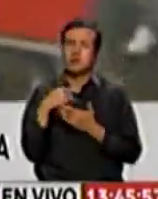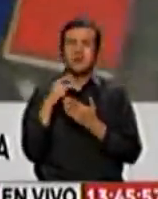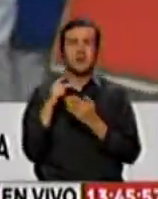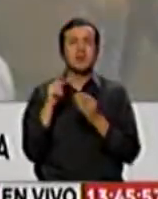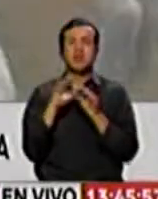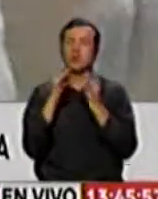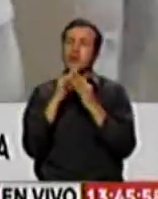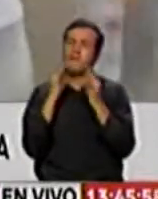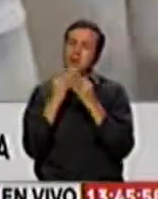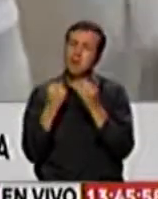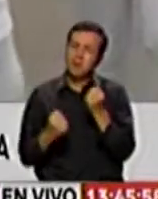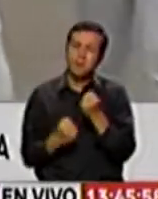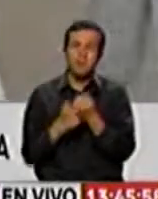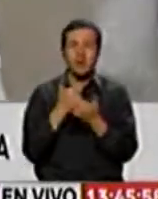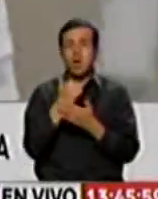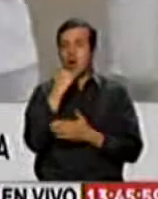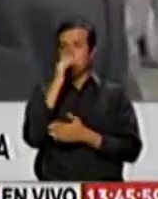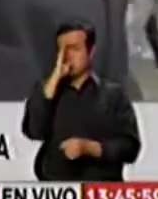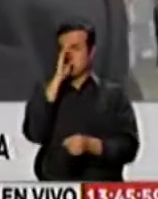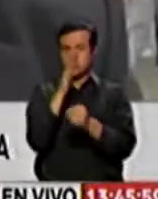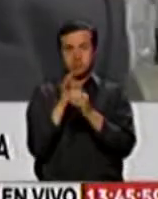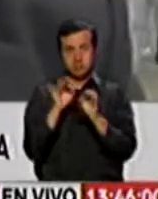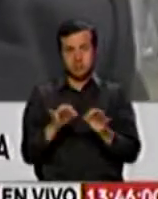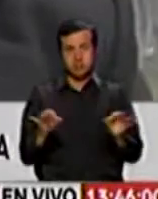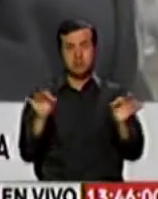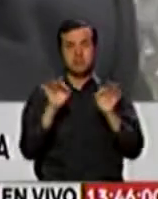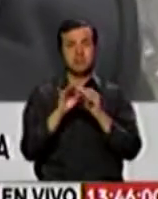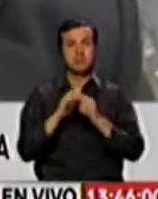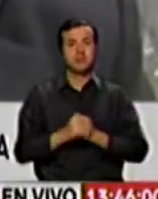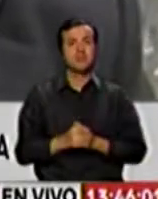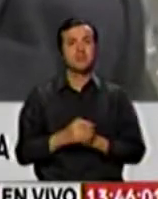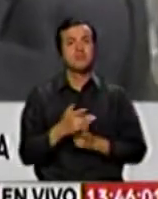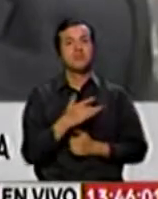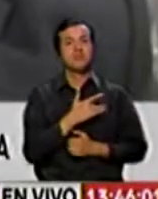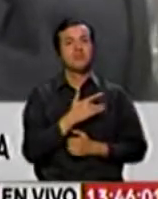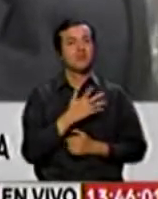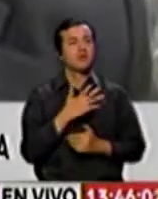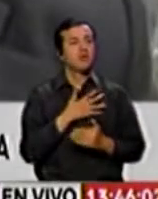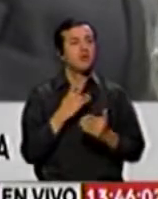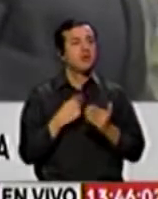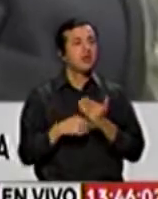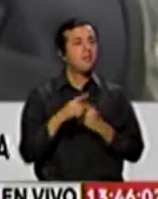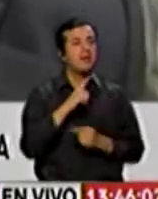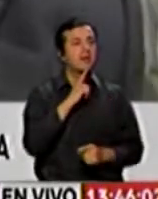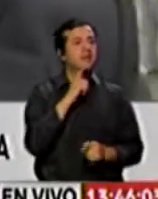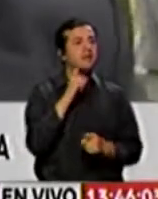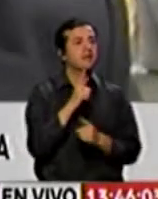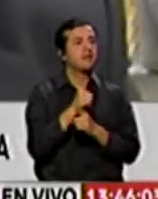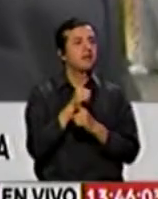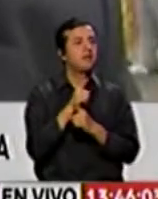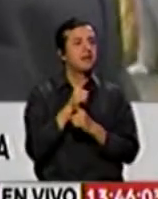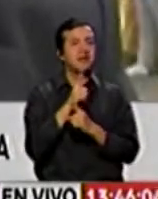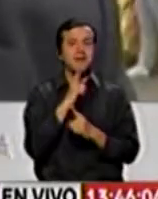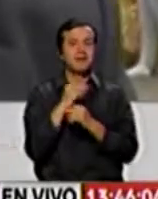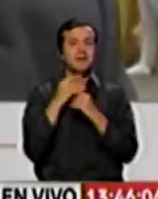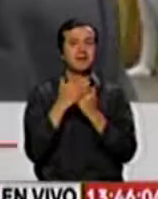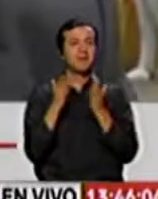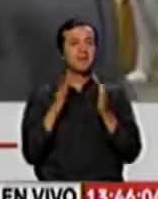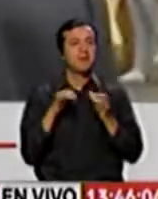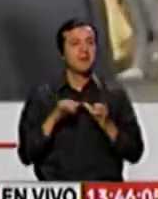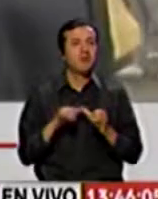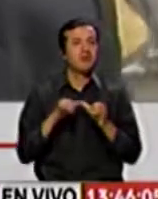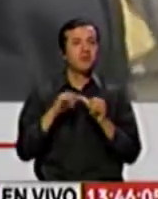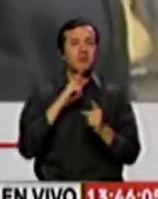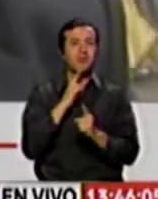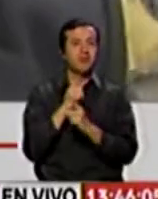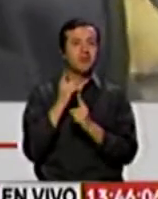de la familia ante cualquier meta propuesta. Es un privilegio tener a un hijo, que gloria a Dios, que él quiera lanzarse al